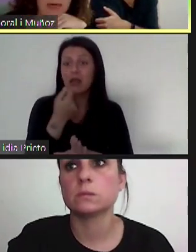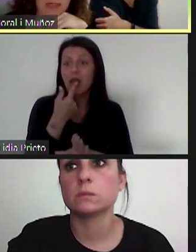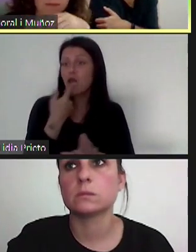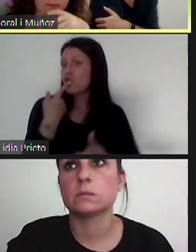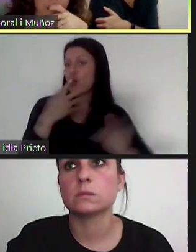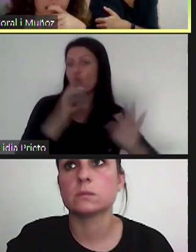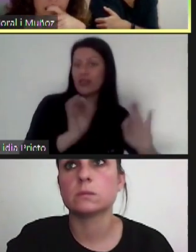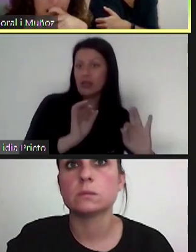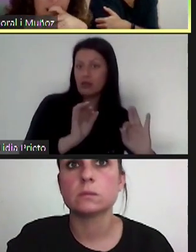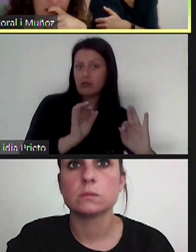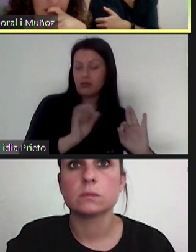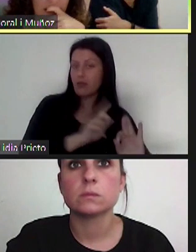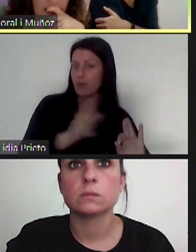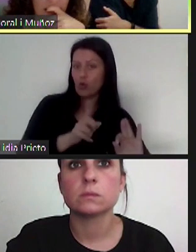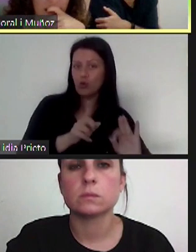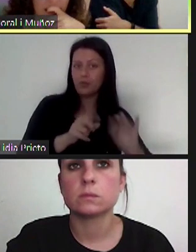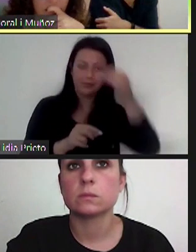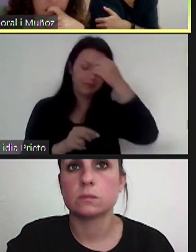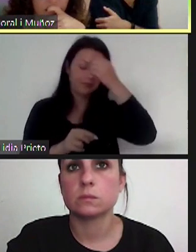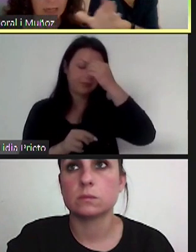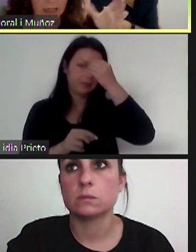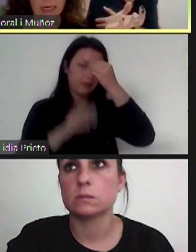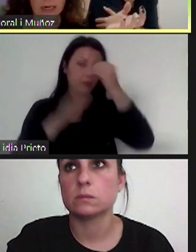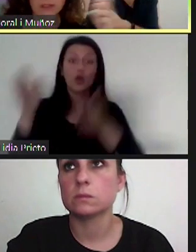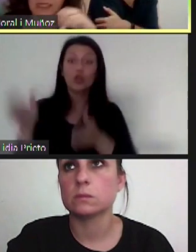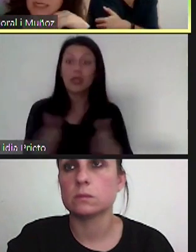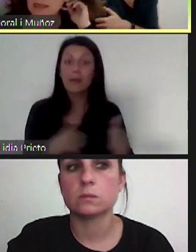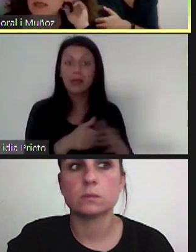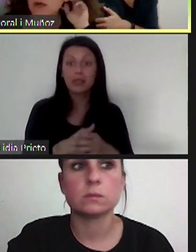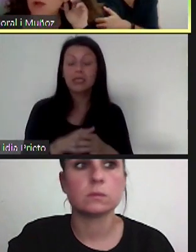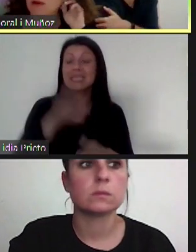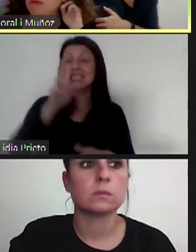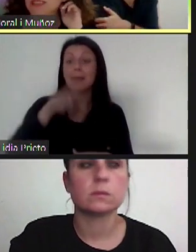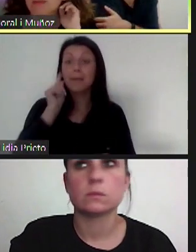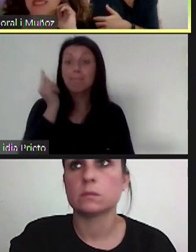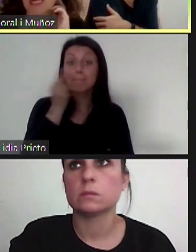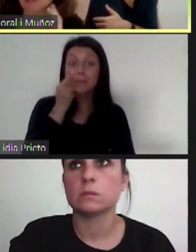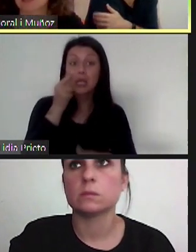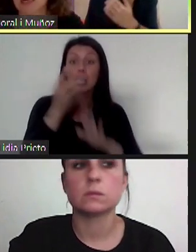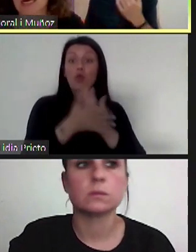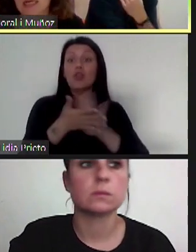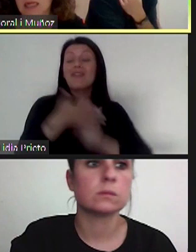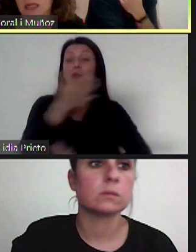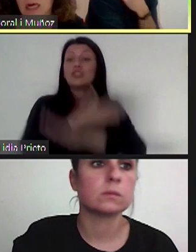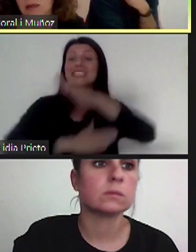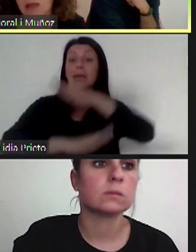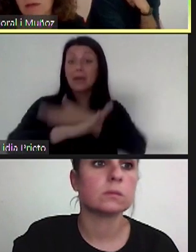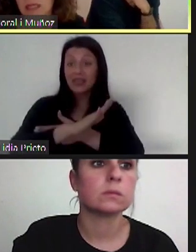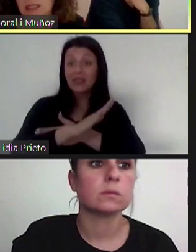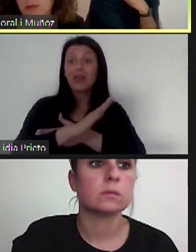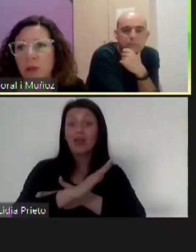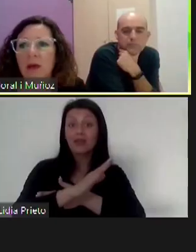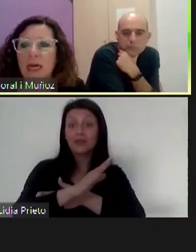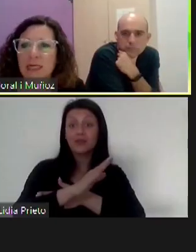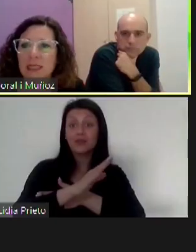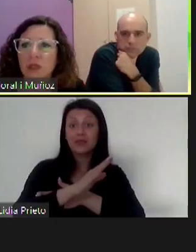Por otra parte, hay que tener en cuenta que cuando hablamos de discapacidad hay